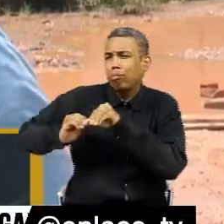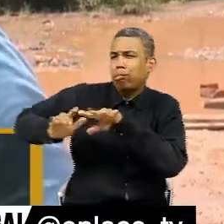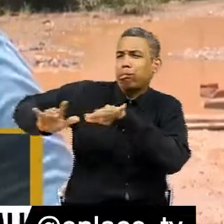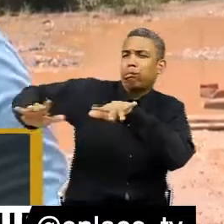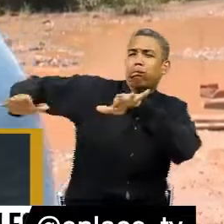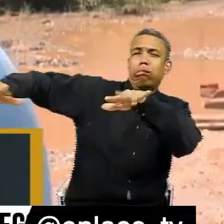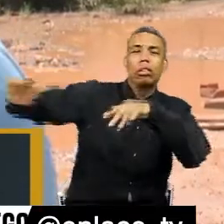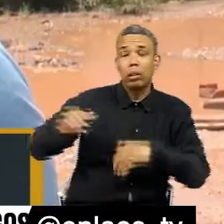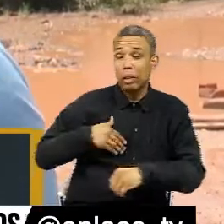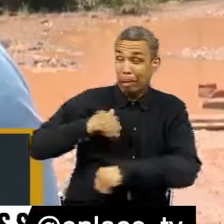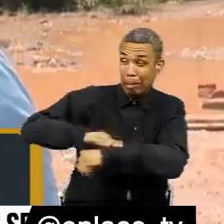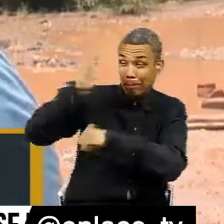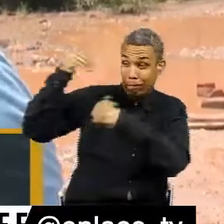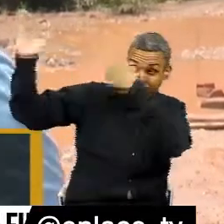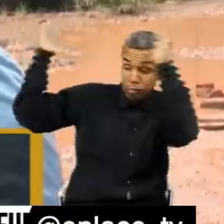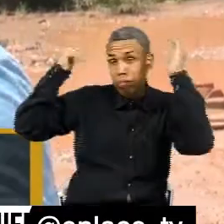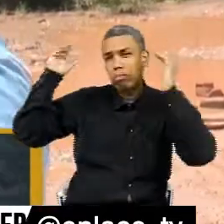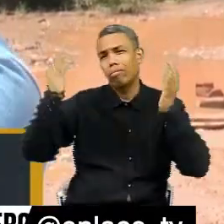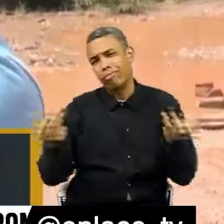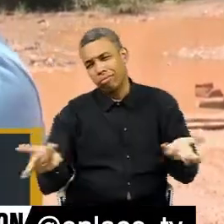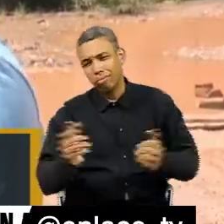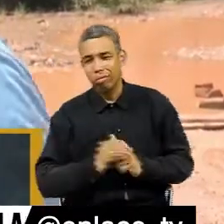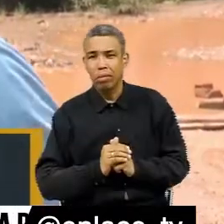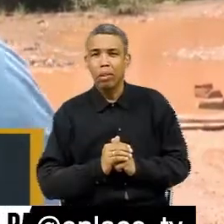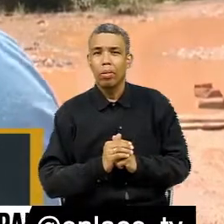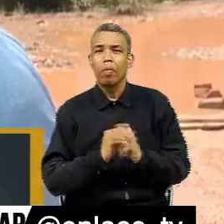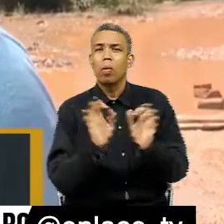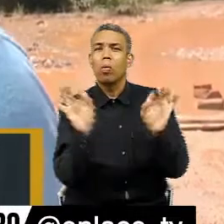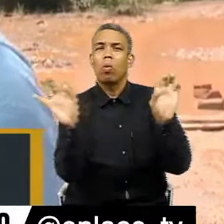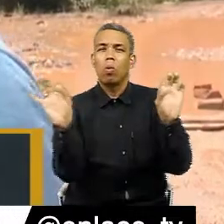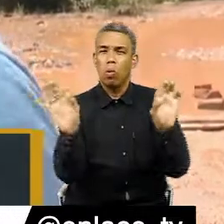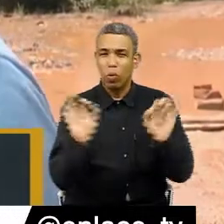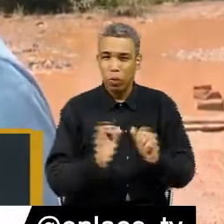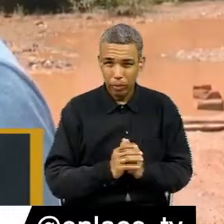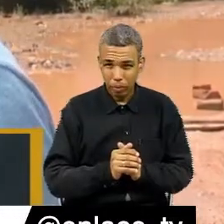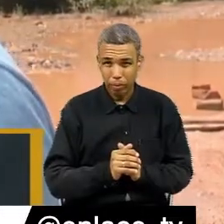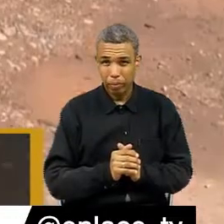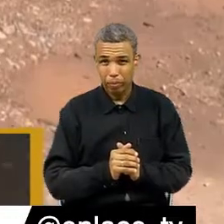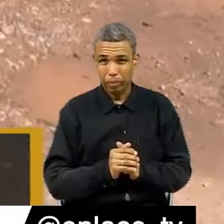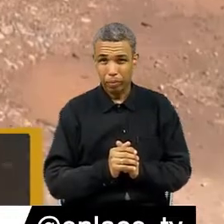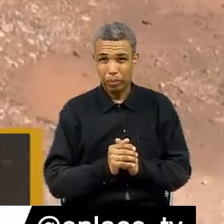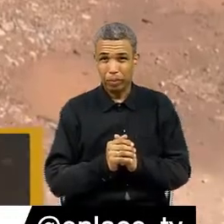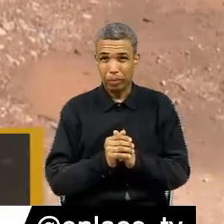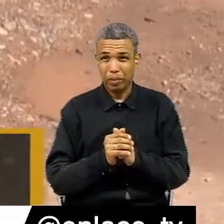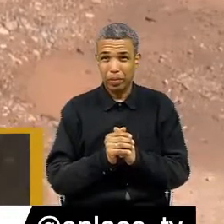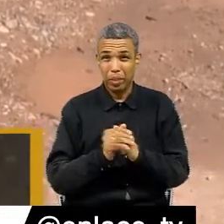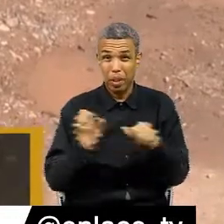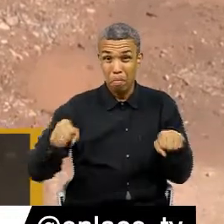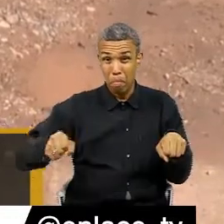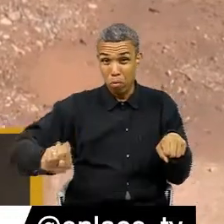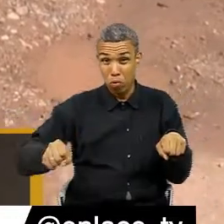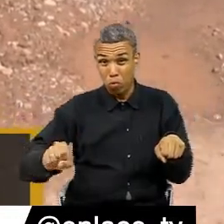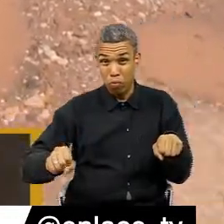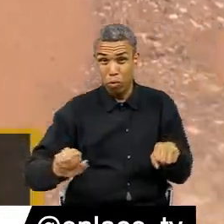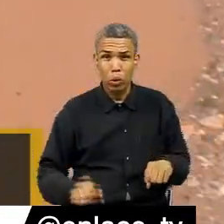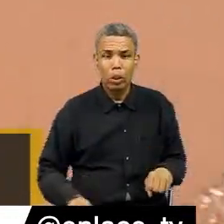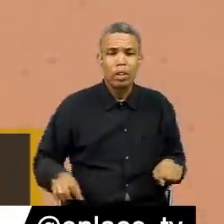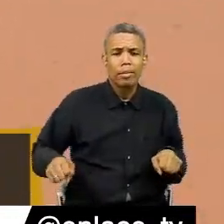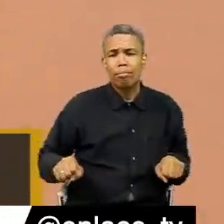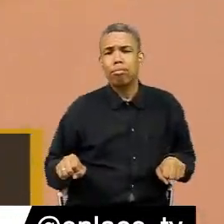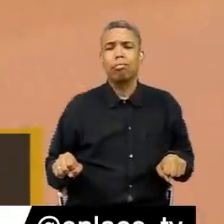inseguridad, el tema de seguridad como tal, porque como pueden apreciar por la cancha las las motos que no pueden transitar por el sector tienen